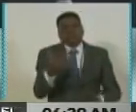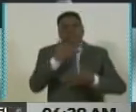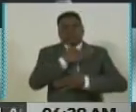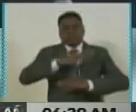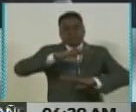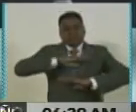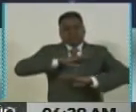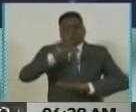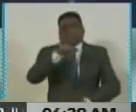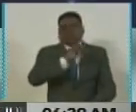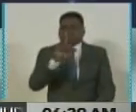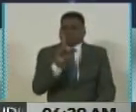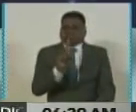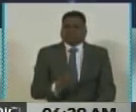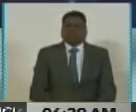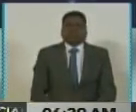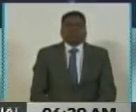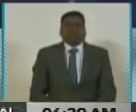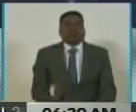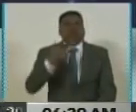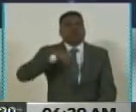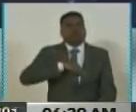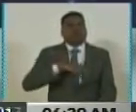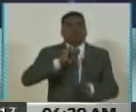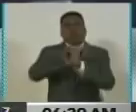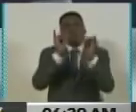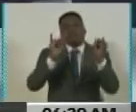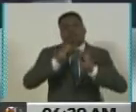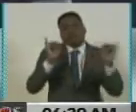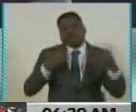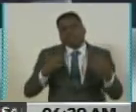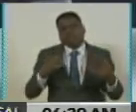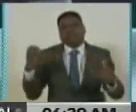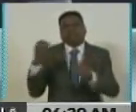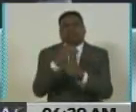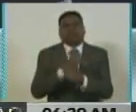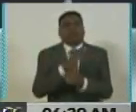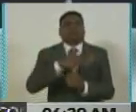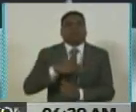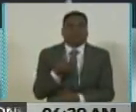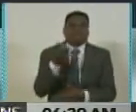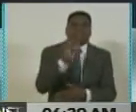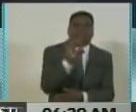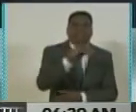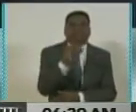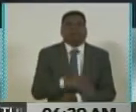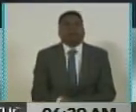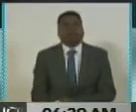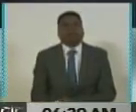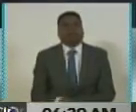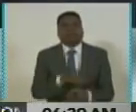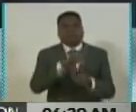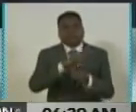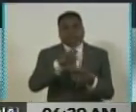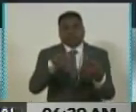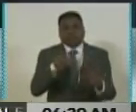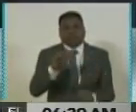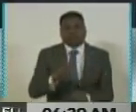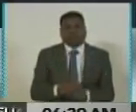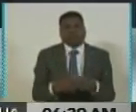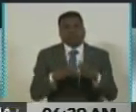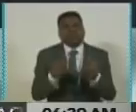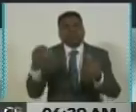No. Estamos felices de haberlo logrado, pero queremos más. Entonces, renovarnos pasa por reconocer y defender lo que